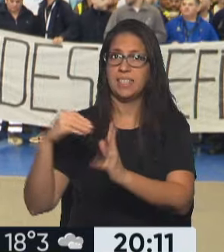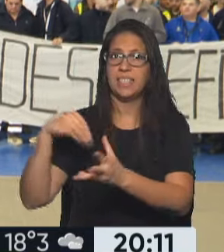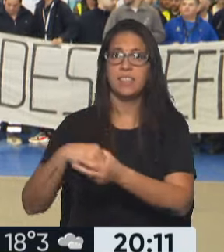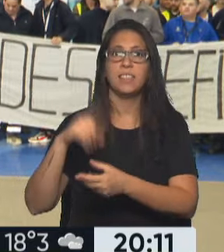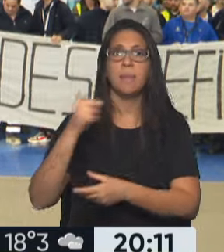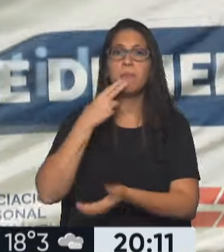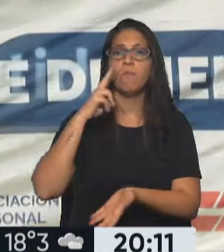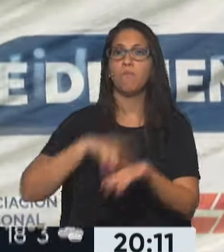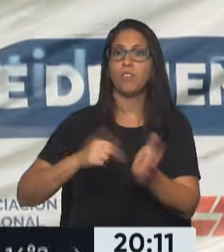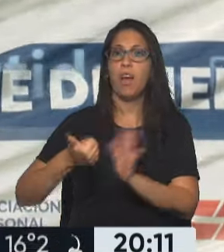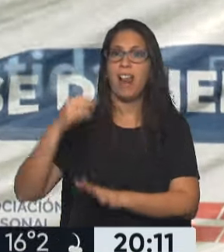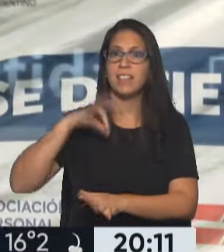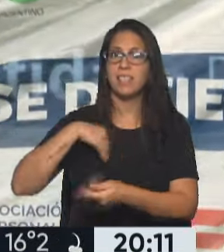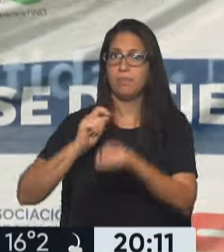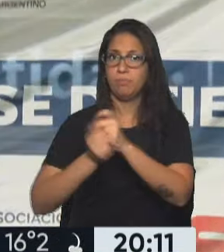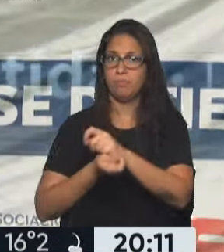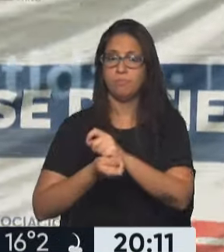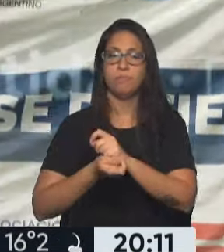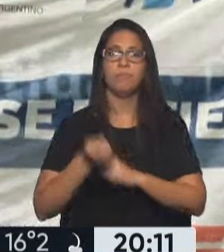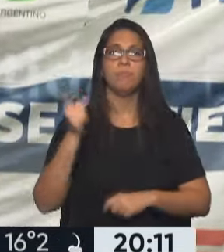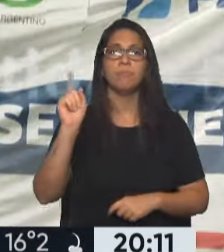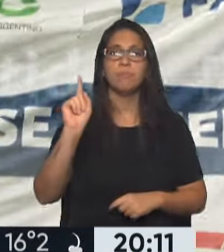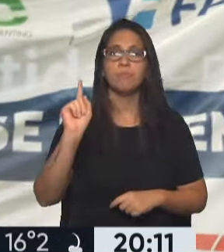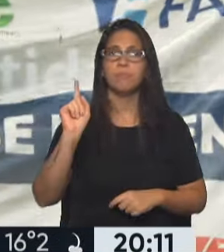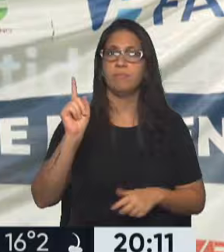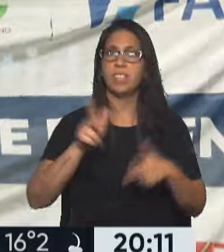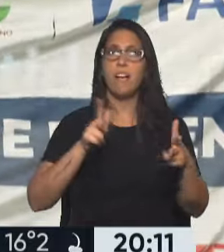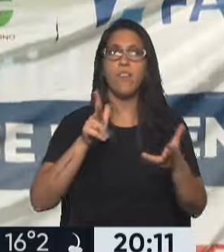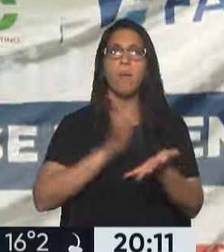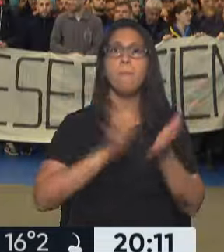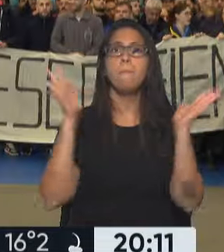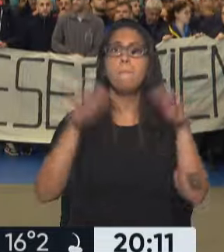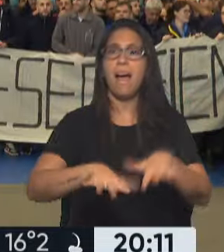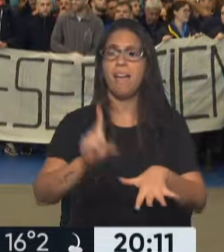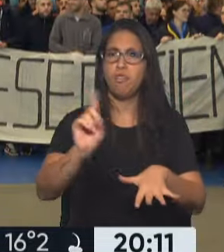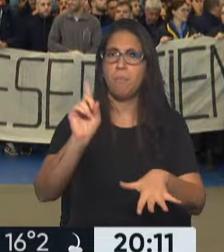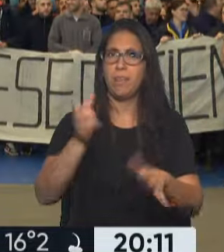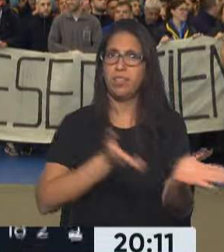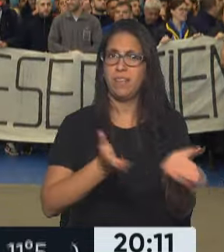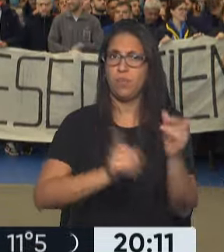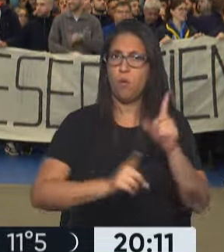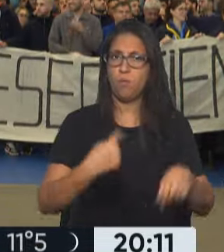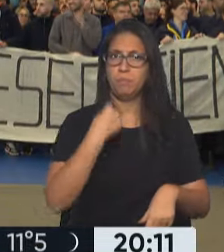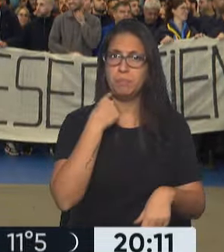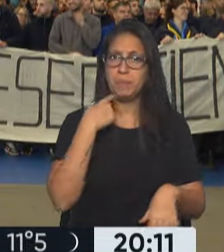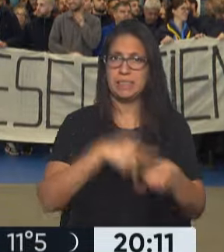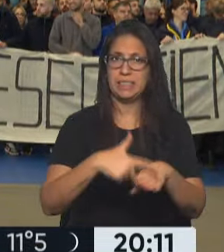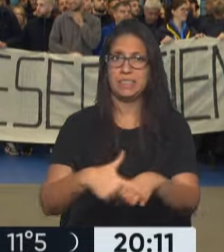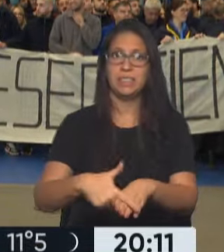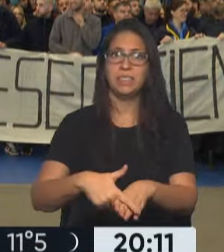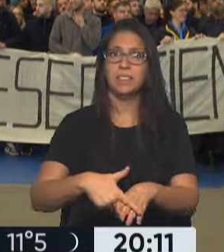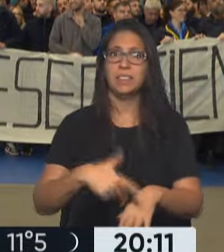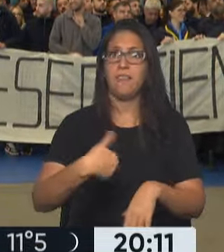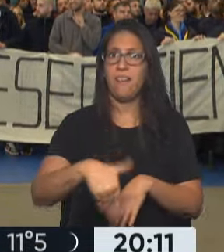del impuesto a las ganancias. Si bien no se trató de un paro, afectó varios servicios. Estamos a 3 días del